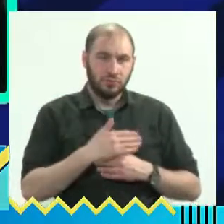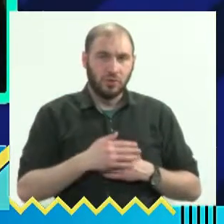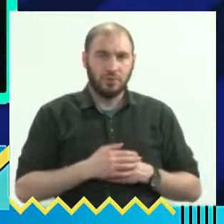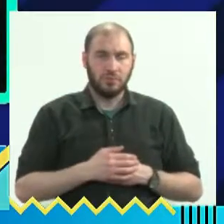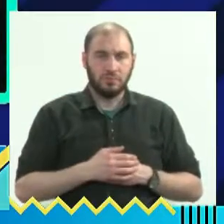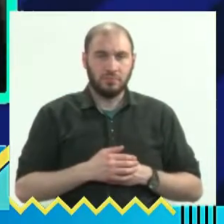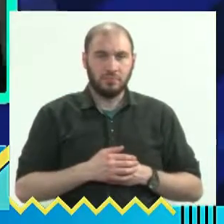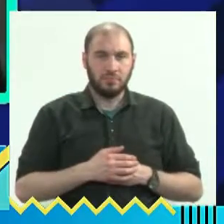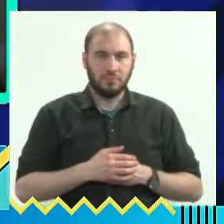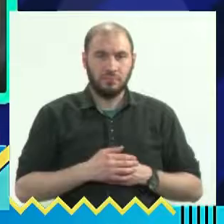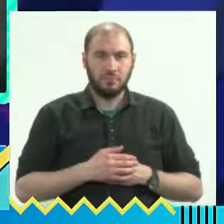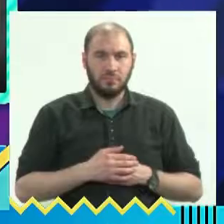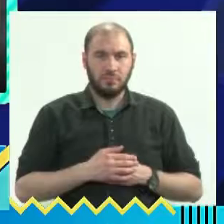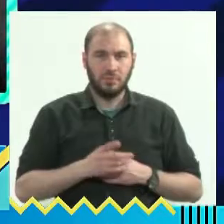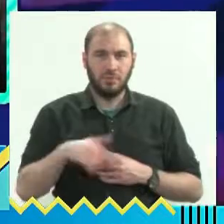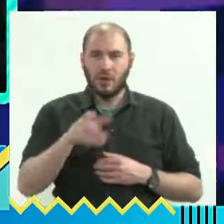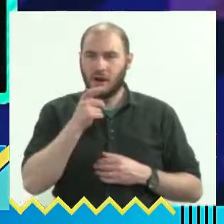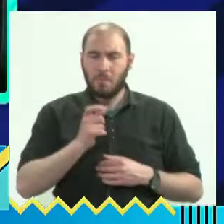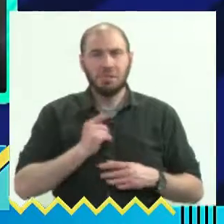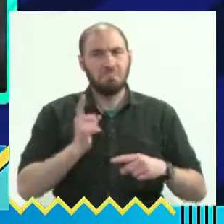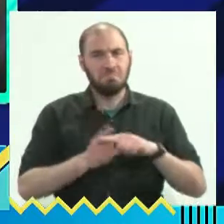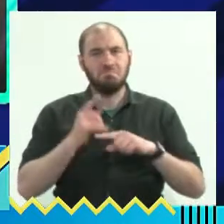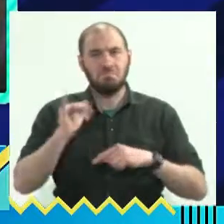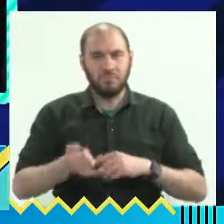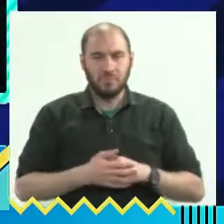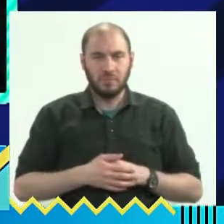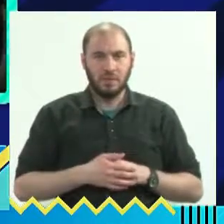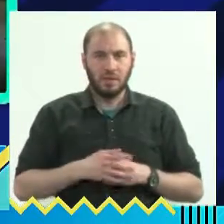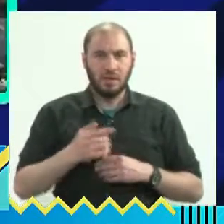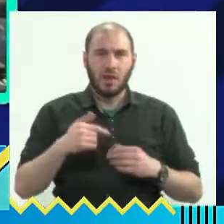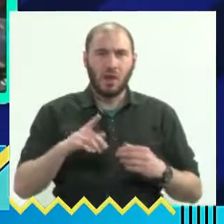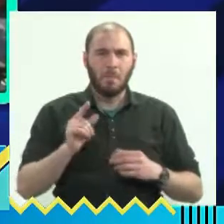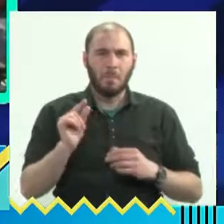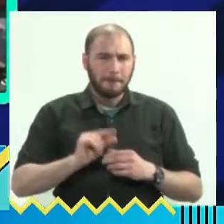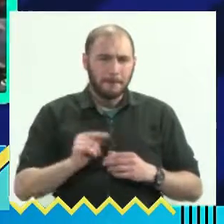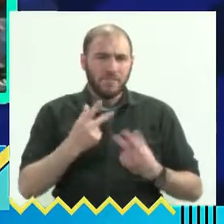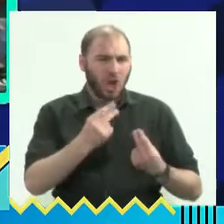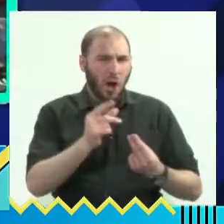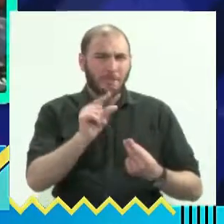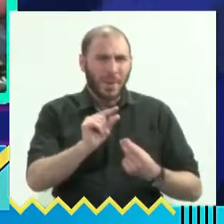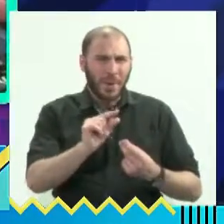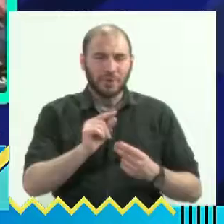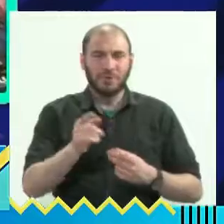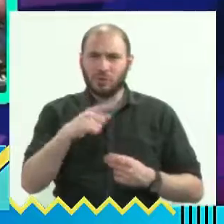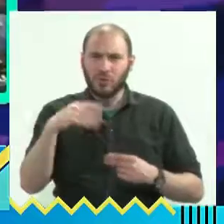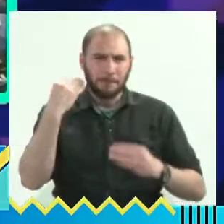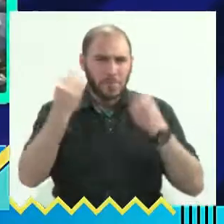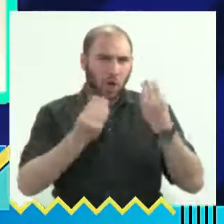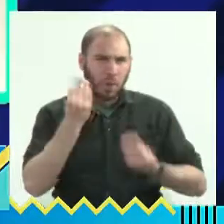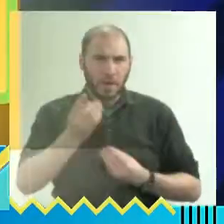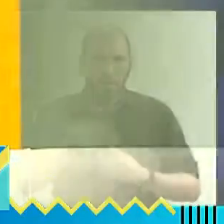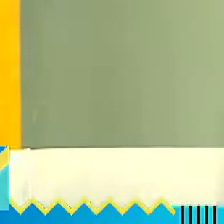con una respuesta positiva. Eran escasísimos los no, y las preocupaciones